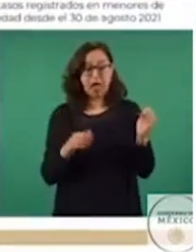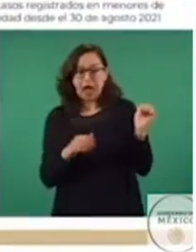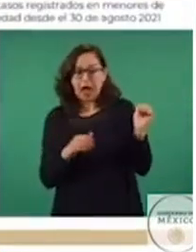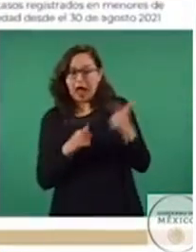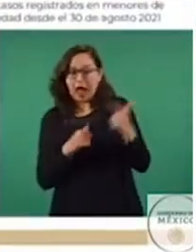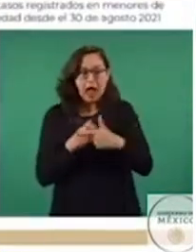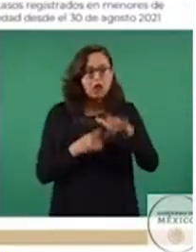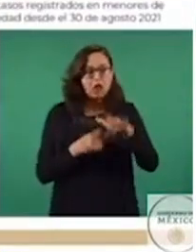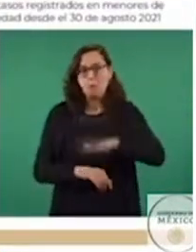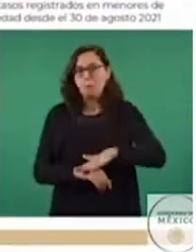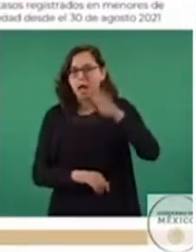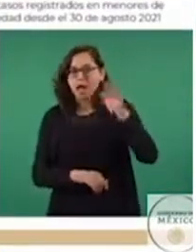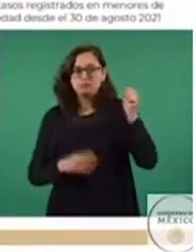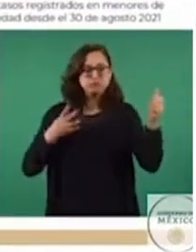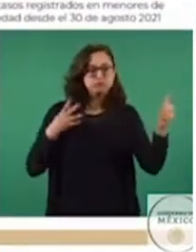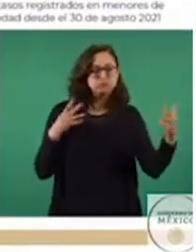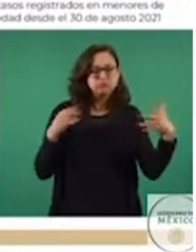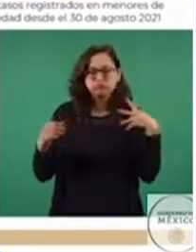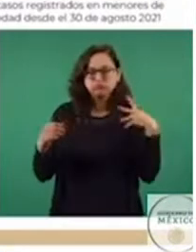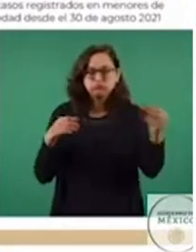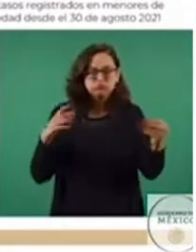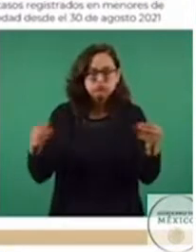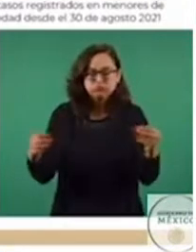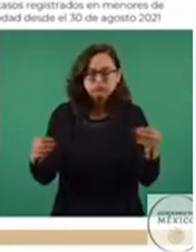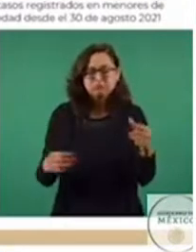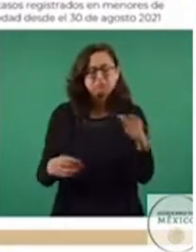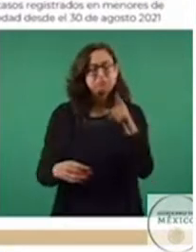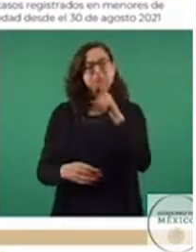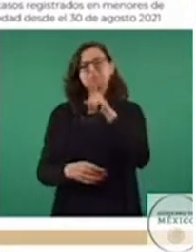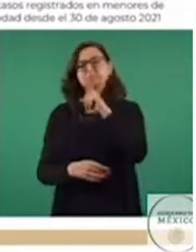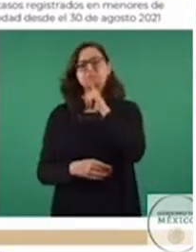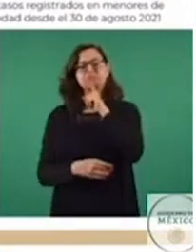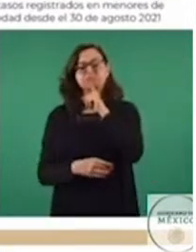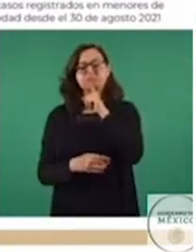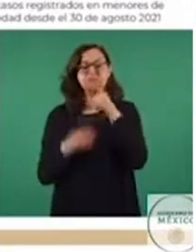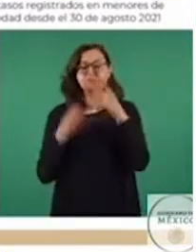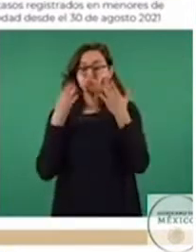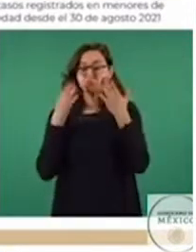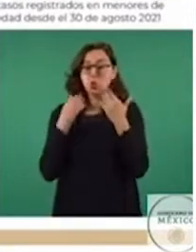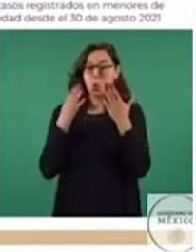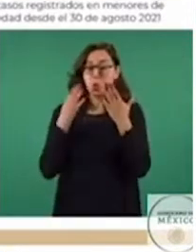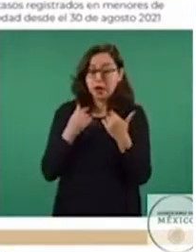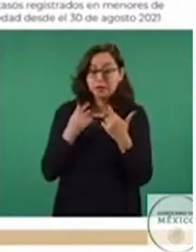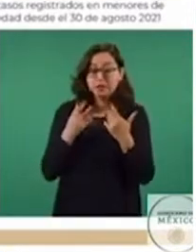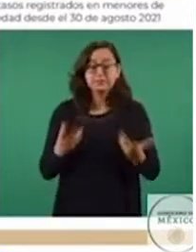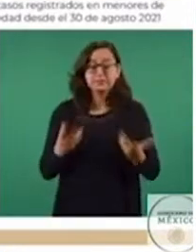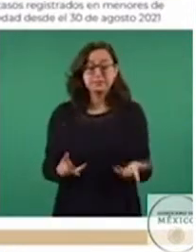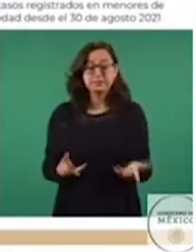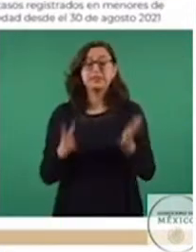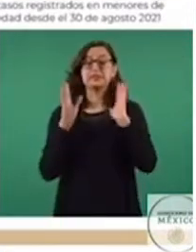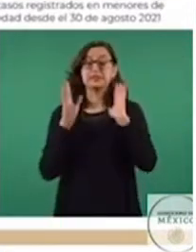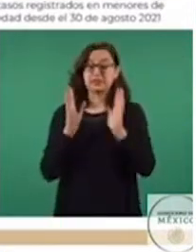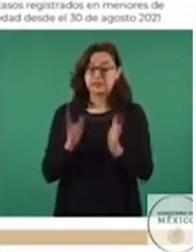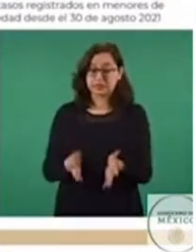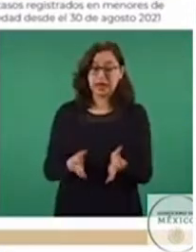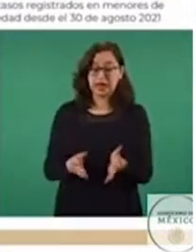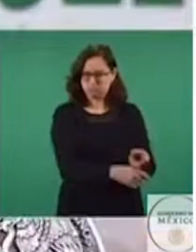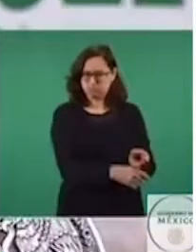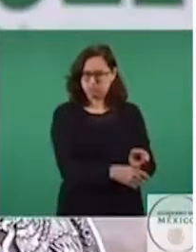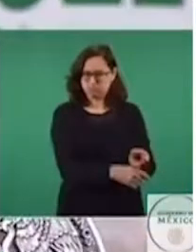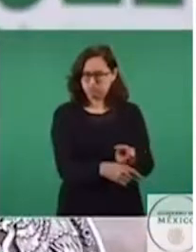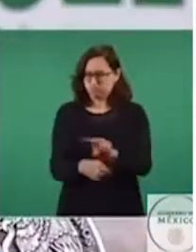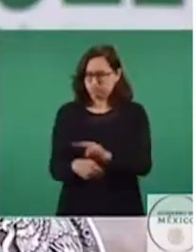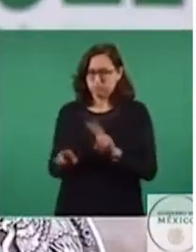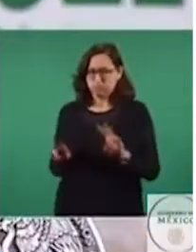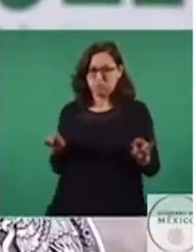arriba los decesos. Tenemos más de 1,000 defunciones en la última jornada en todo el país. Y por otro lado, en más